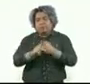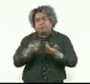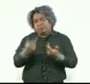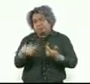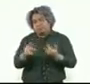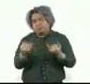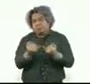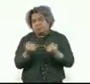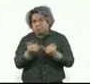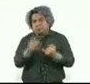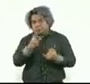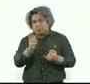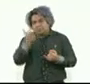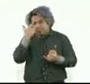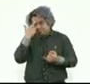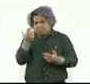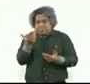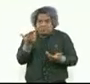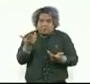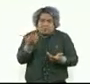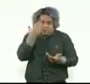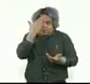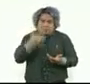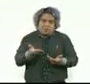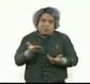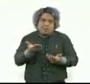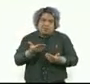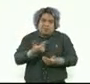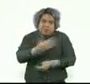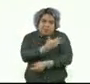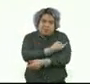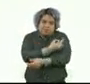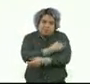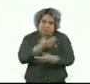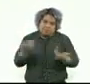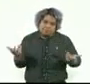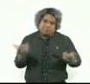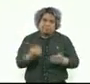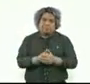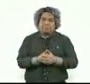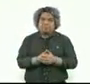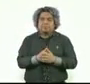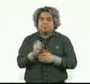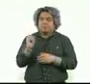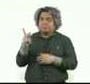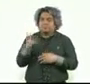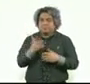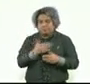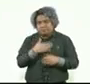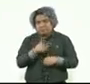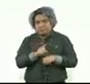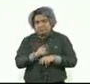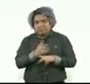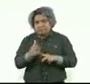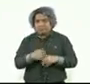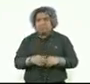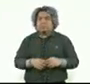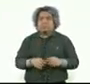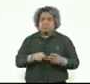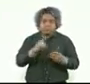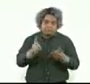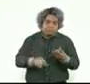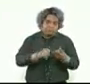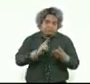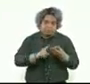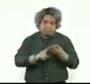Sí. Y estamos seguros que tiene que ver muchísimo con la vacunación. Ok, muchas gracias. Buen día a todas y todos. Continuamos